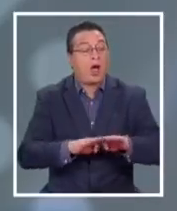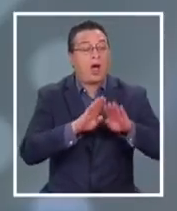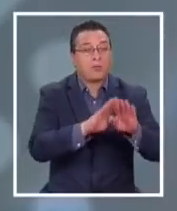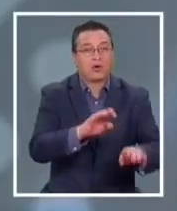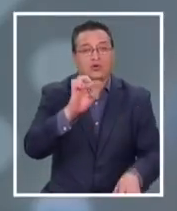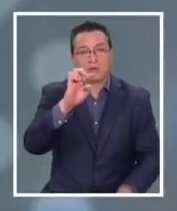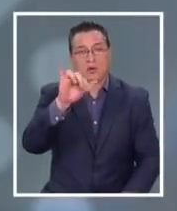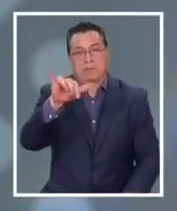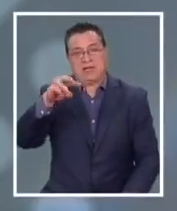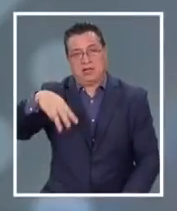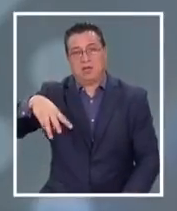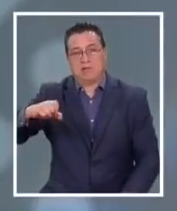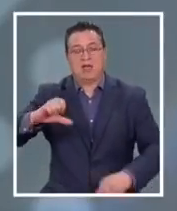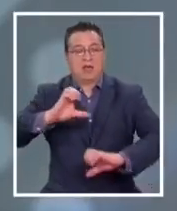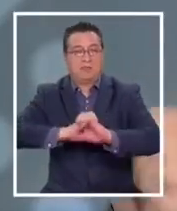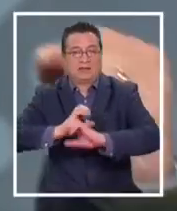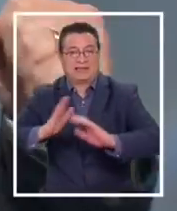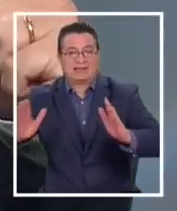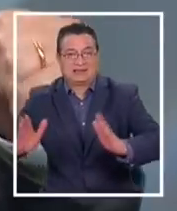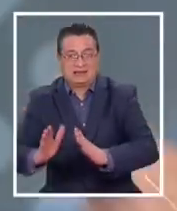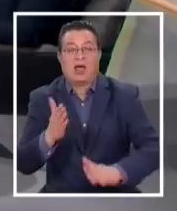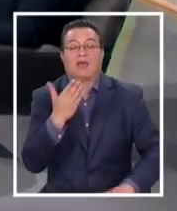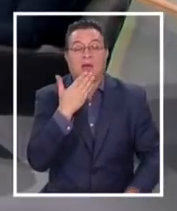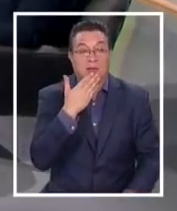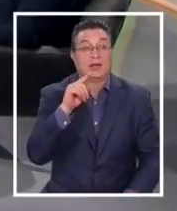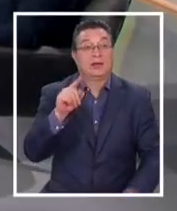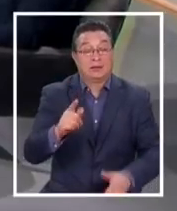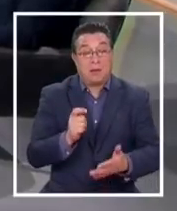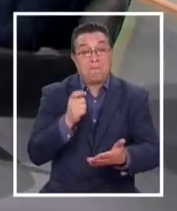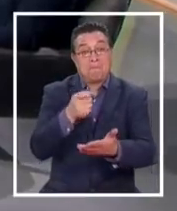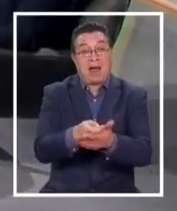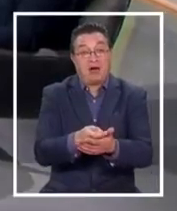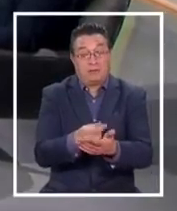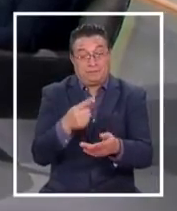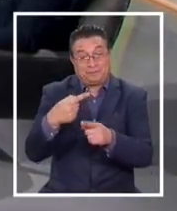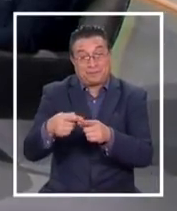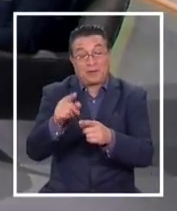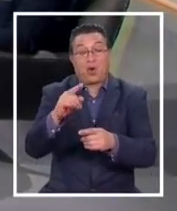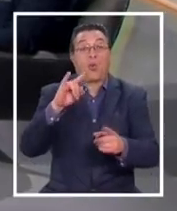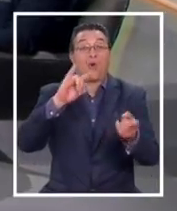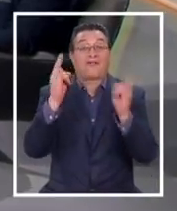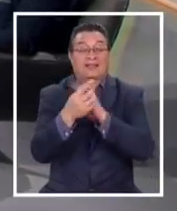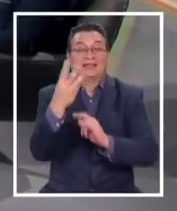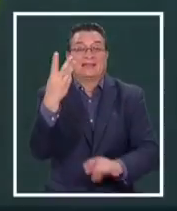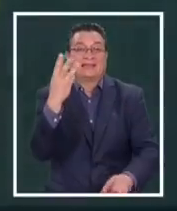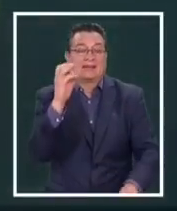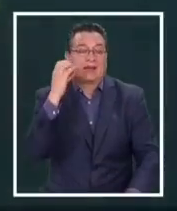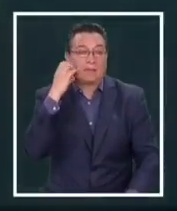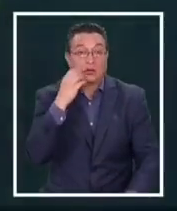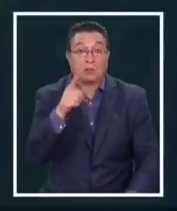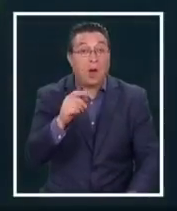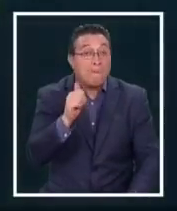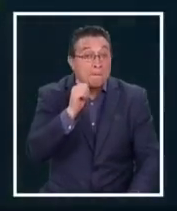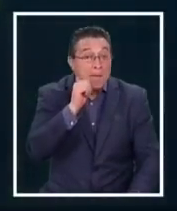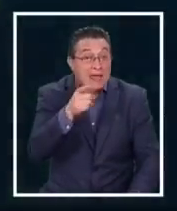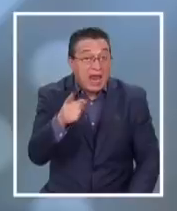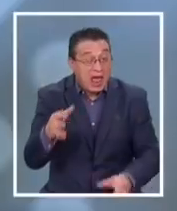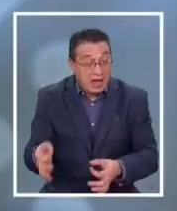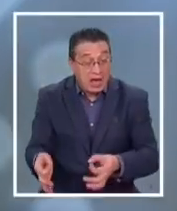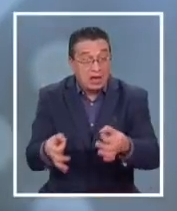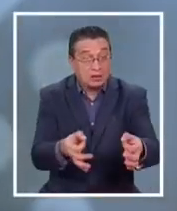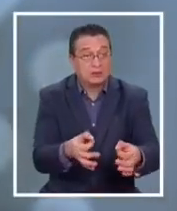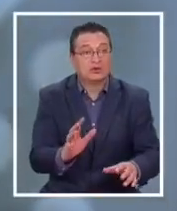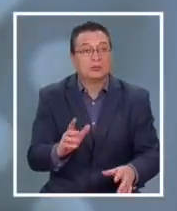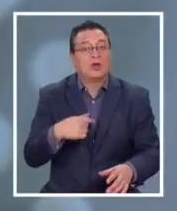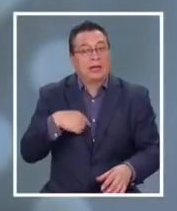supuesto, y eso tiene que reflejarse en el pago de la renta universal el 30 de mayo. ¿Pero eso va a ocurrir mañana? ¿Mañana yo espero que esta